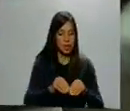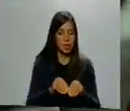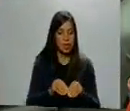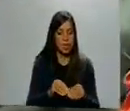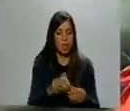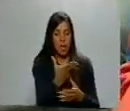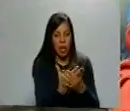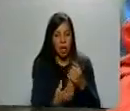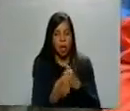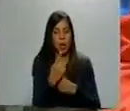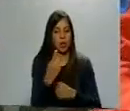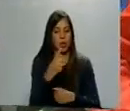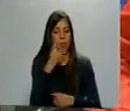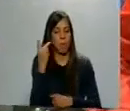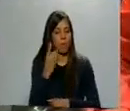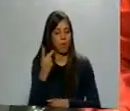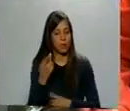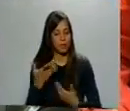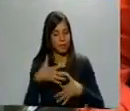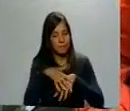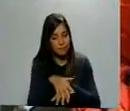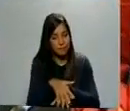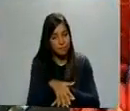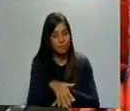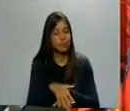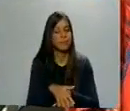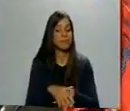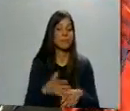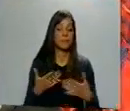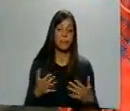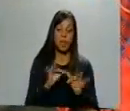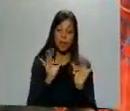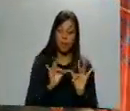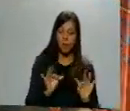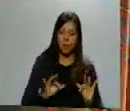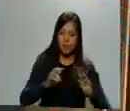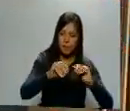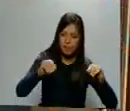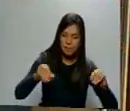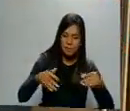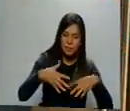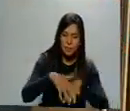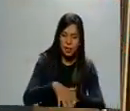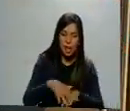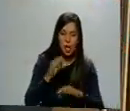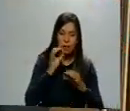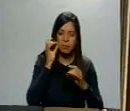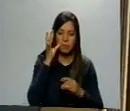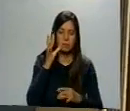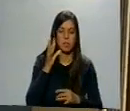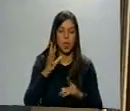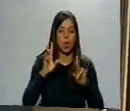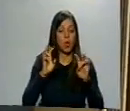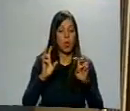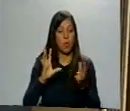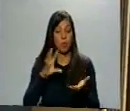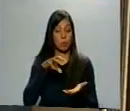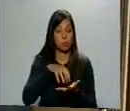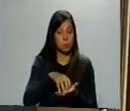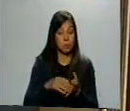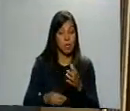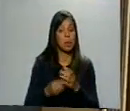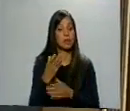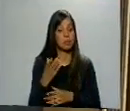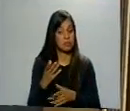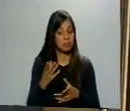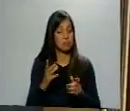convertirla en una unidad político-territorial. ¿Qué tipo de unidad político-territorial le íbamos a dar? ¿Un nuevo Estado? Podía